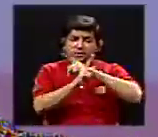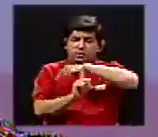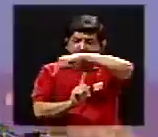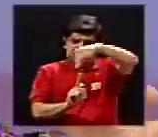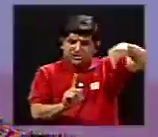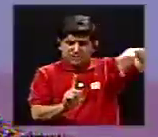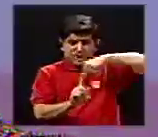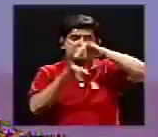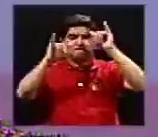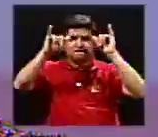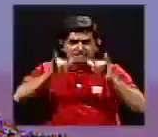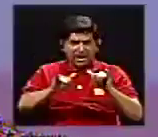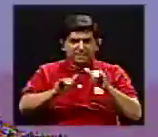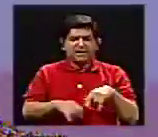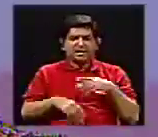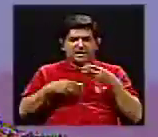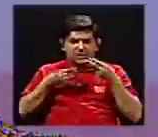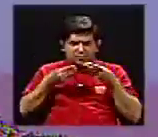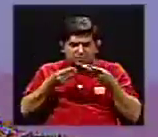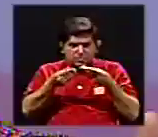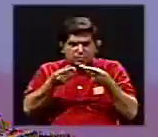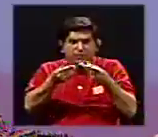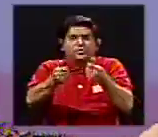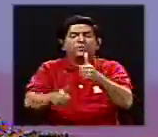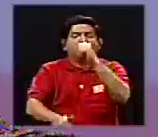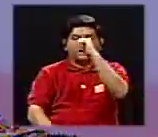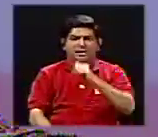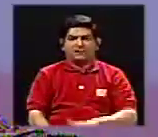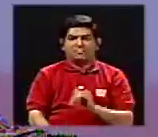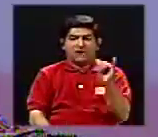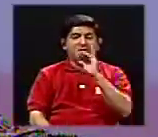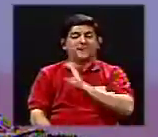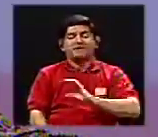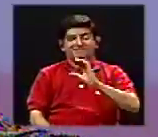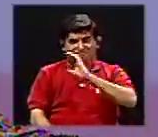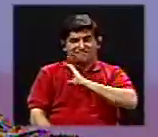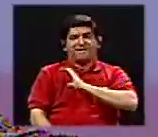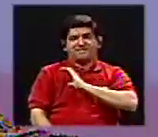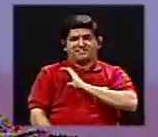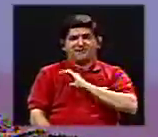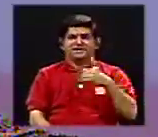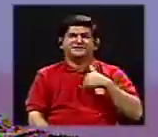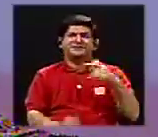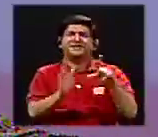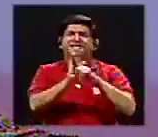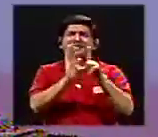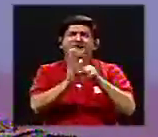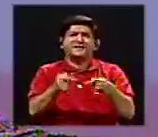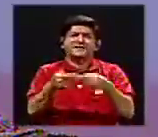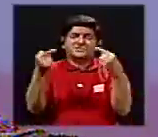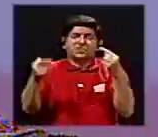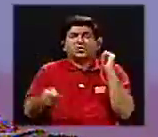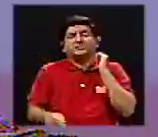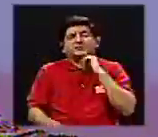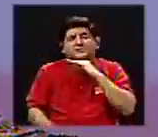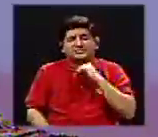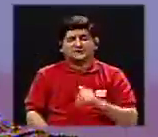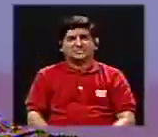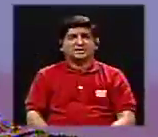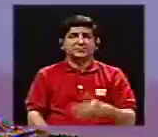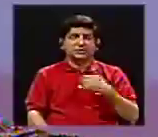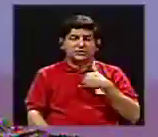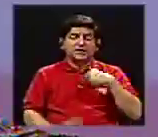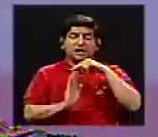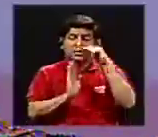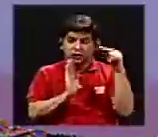protegerlas para mantener ese flujo de agua, y de igual manera la calidad. Y tenemos leyes en contra de la contaminación,